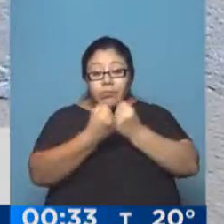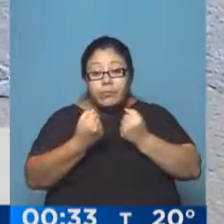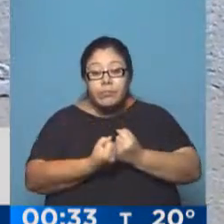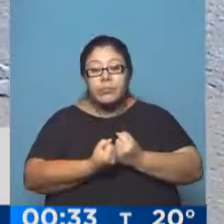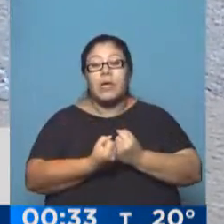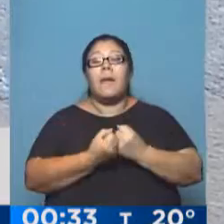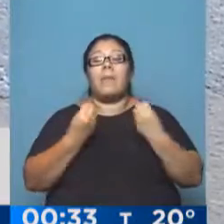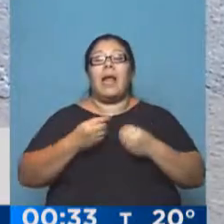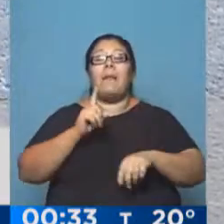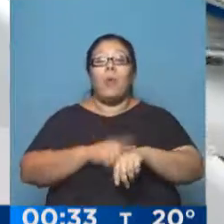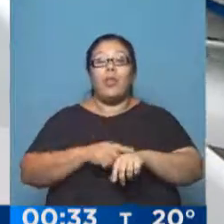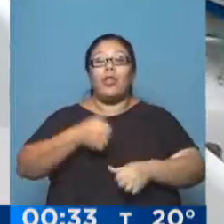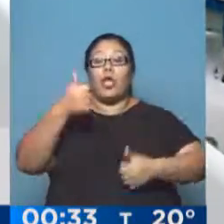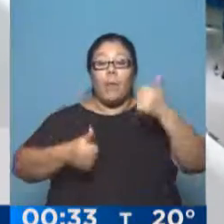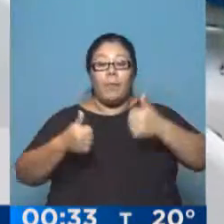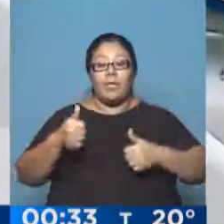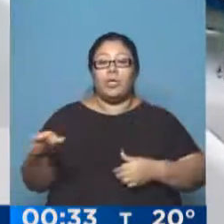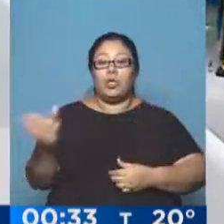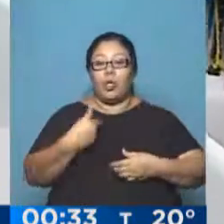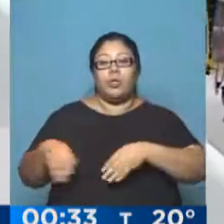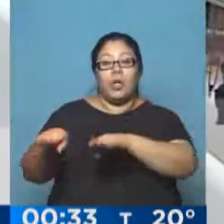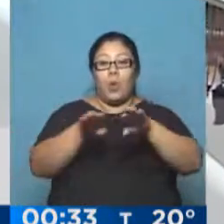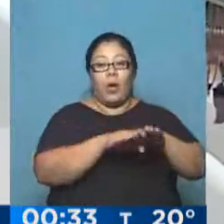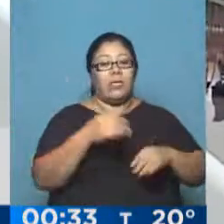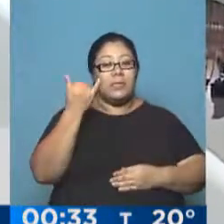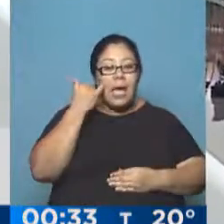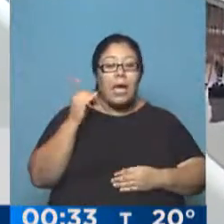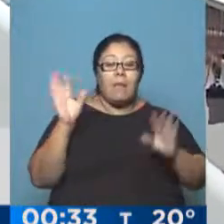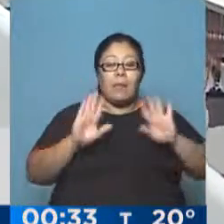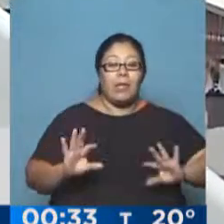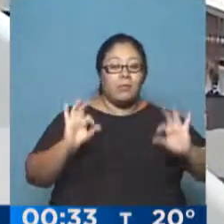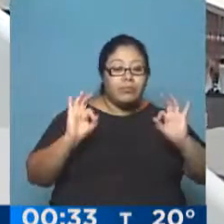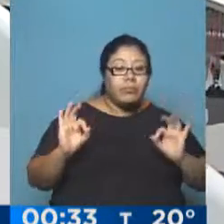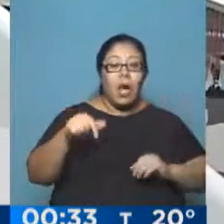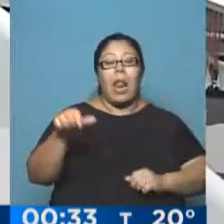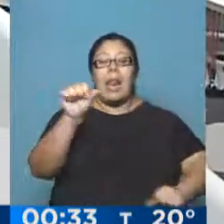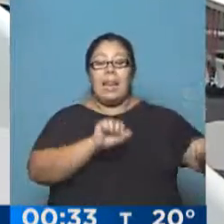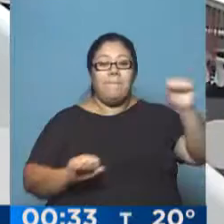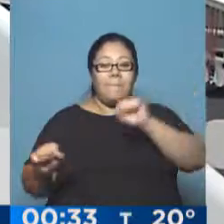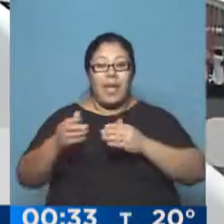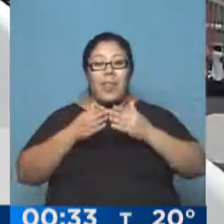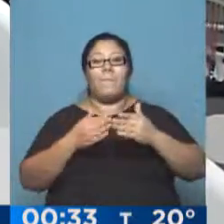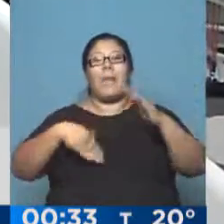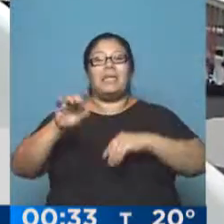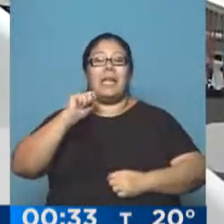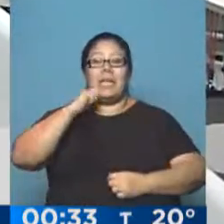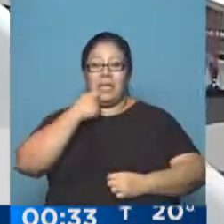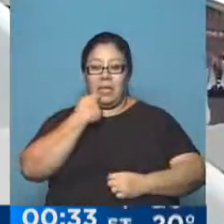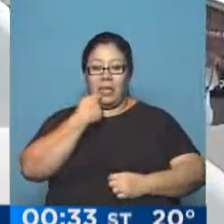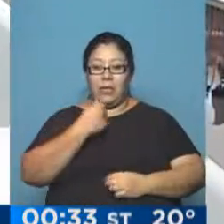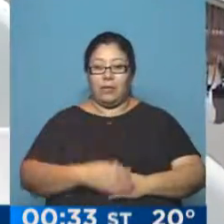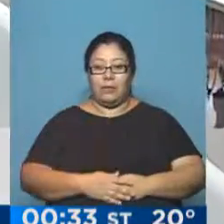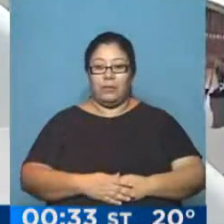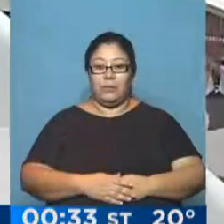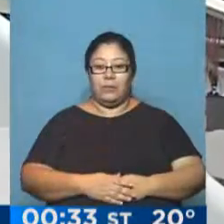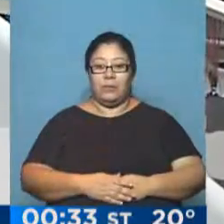la hora de navegar. Bueno, estamos ultimando ya los detalles y estamos lavando un poco el barco para dejarlo más bonito y que sea